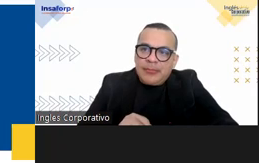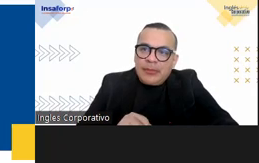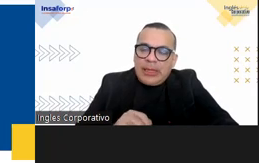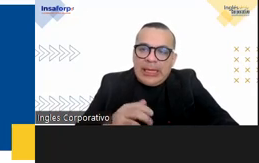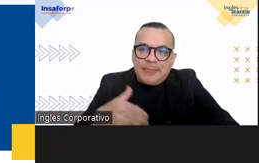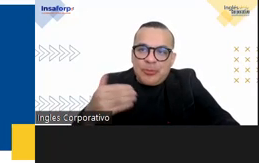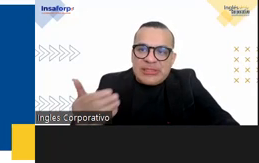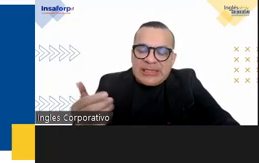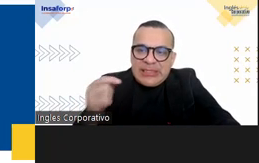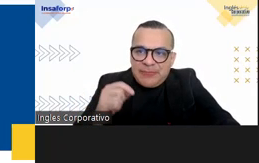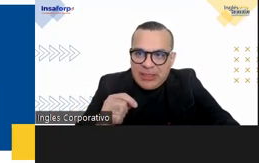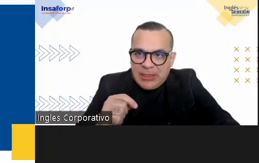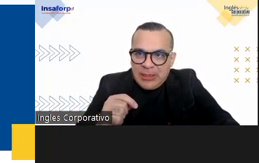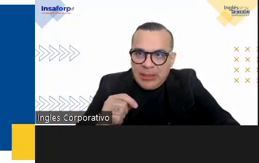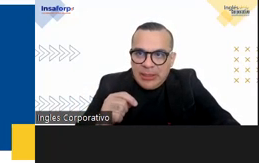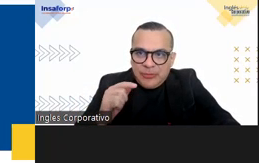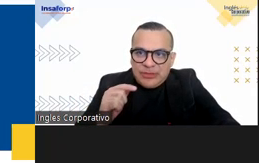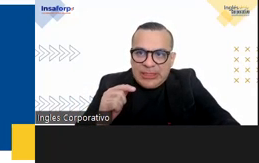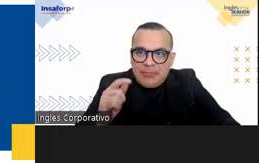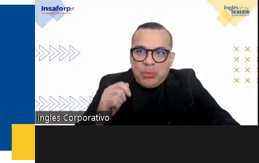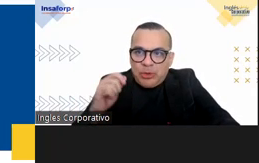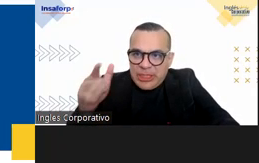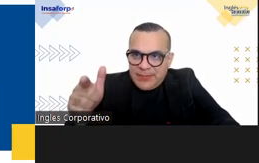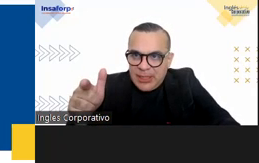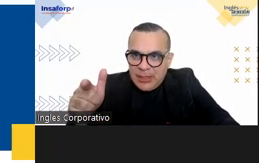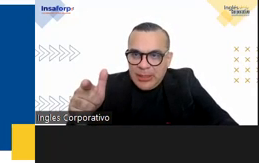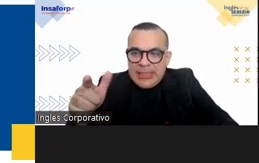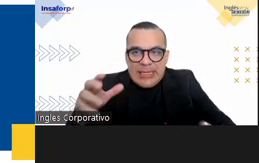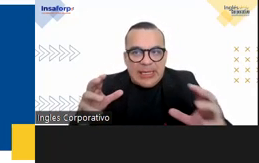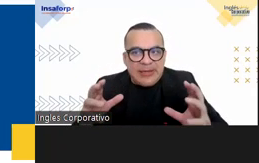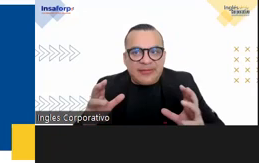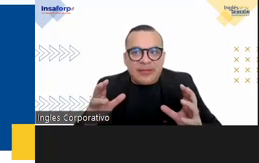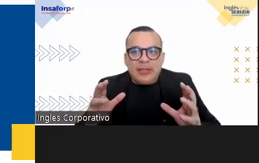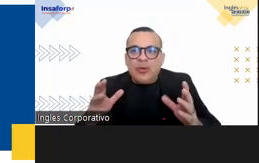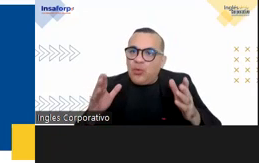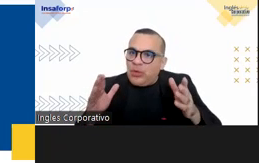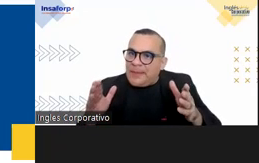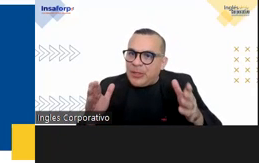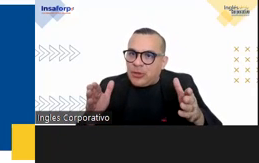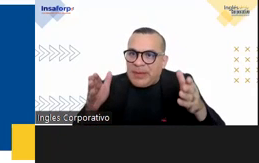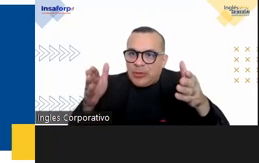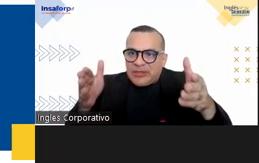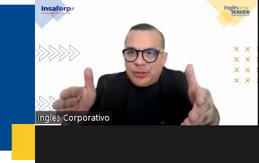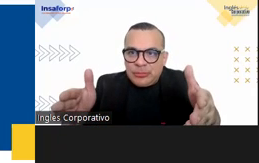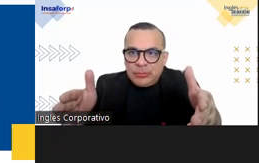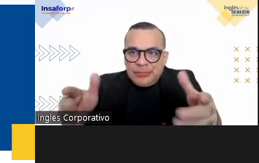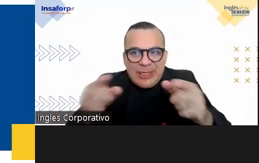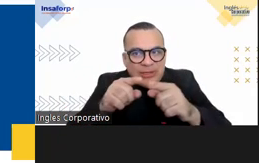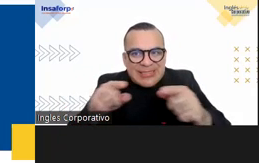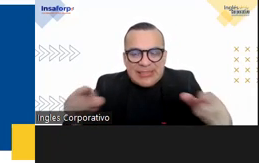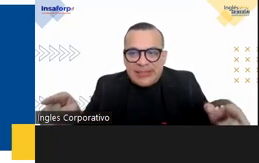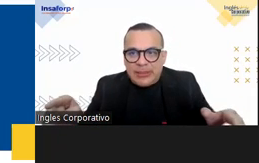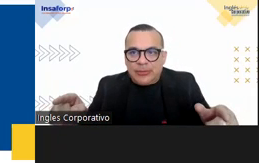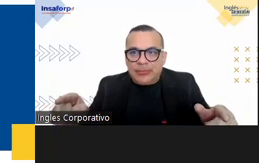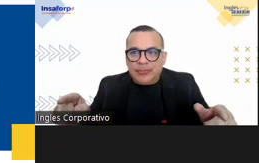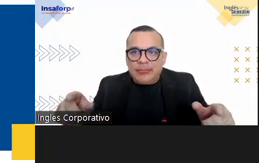Marvin? El impulsar significa que usted motiva y ejerce una mayor valoración de